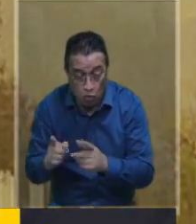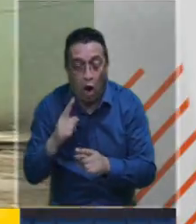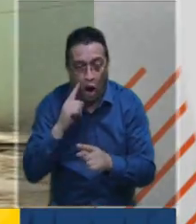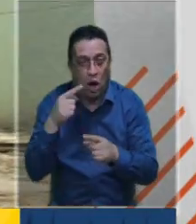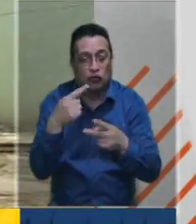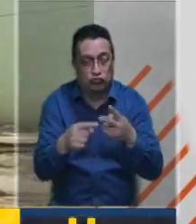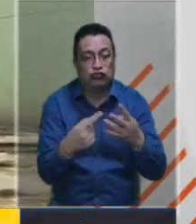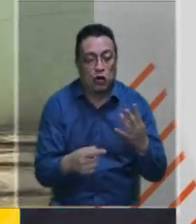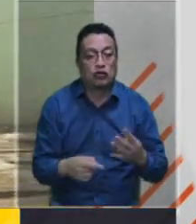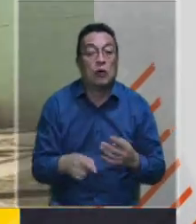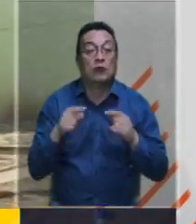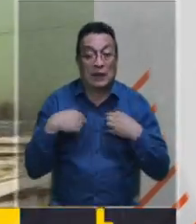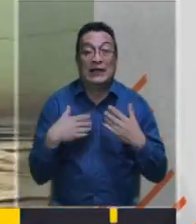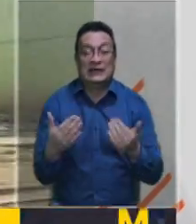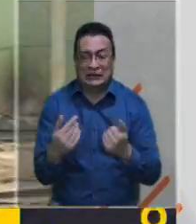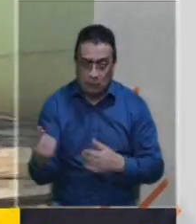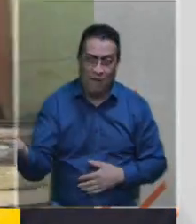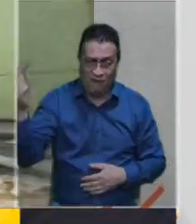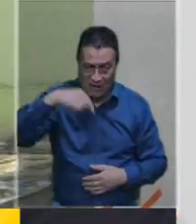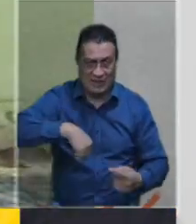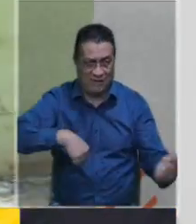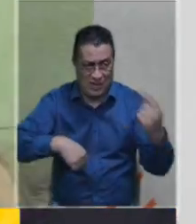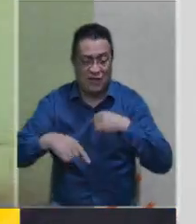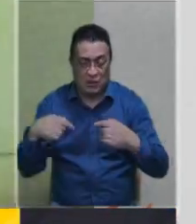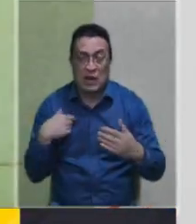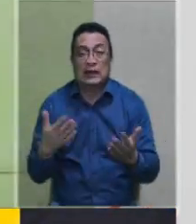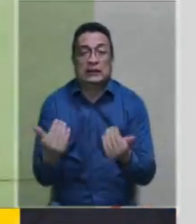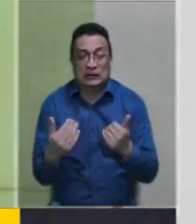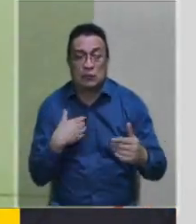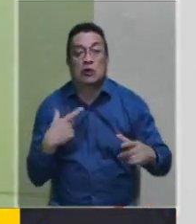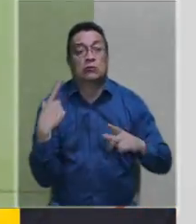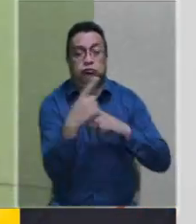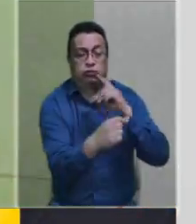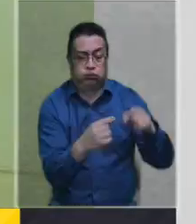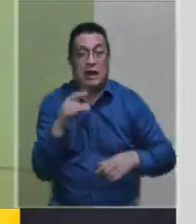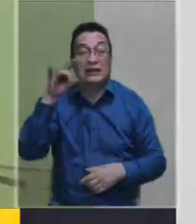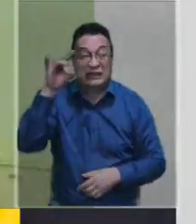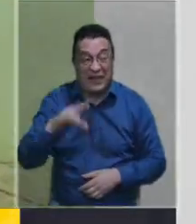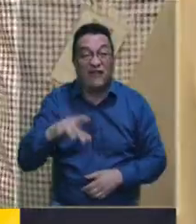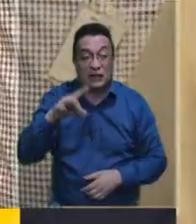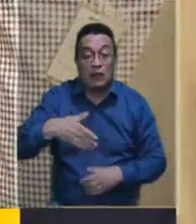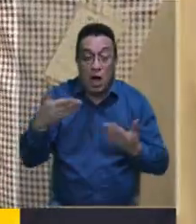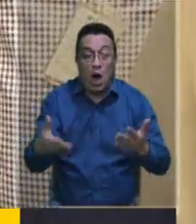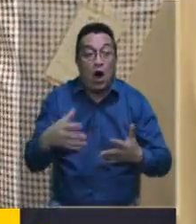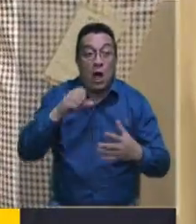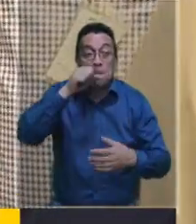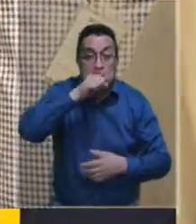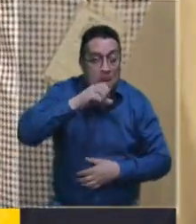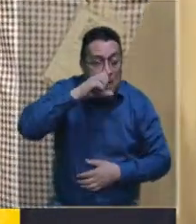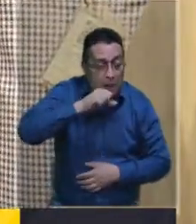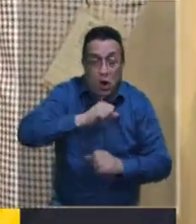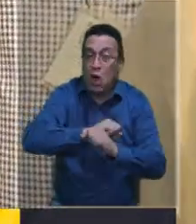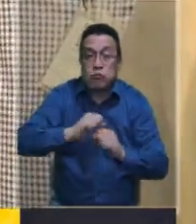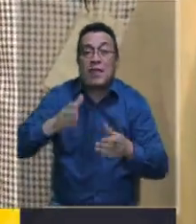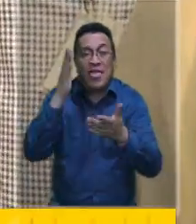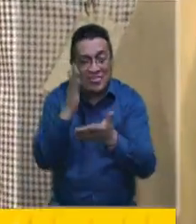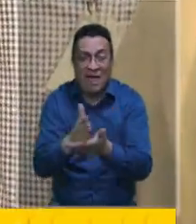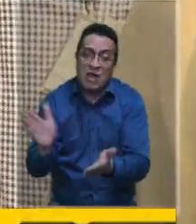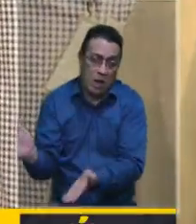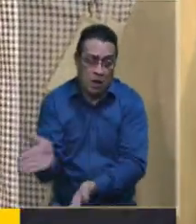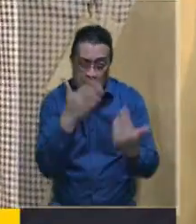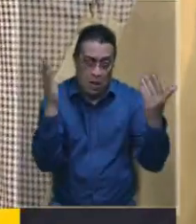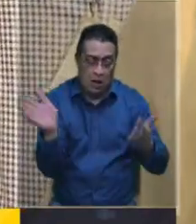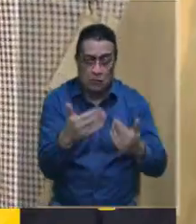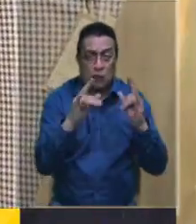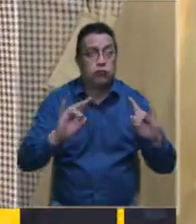Necesitamos que vengan acá y necesitamos además evacuar. Nosotros sabemos que a estas alturas no podemos resistir este incendio. Necesitamos evacuar a la gente y proteger